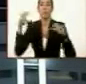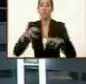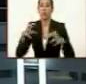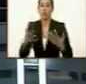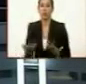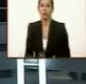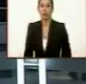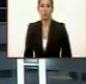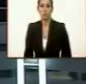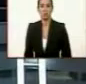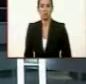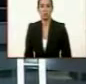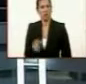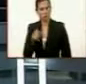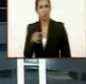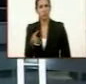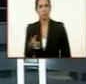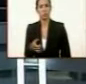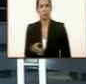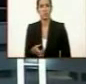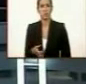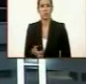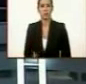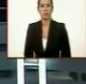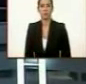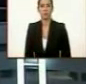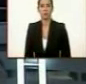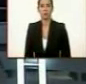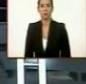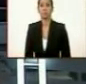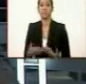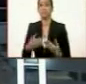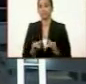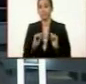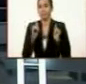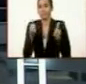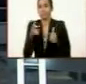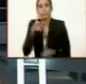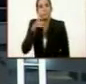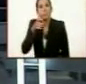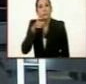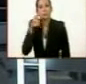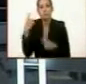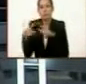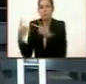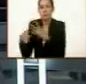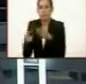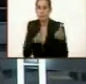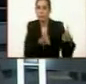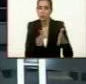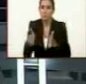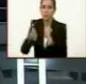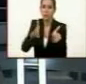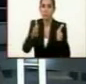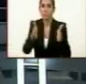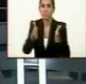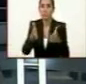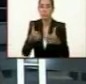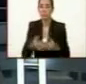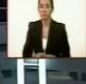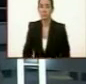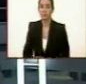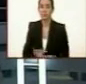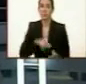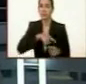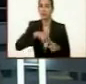Esta situación va también a abrir un proceso de supervisión de las diferentes vías que atraviesan al